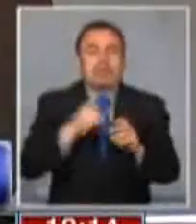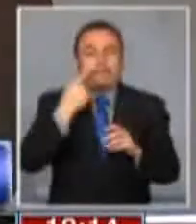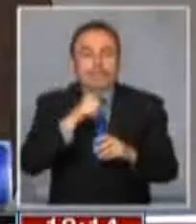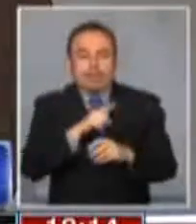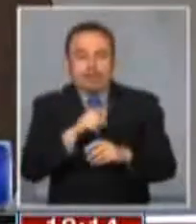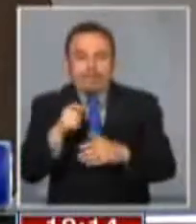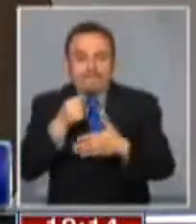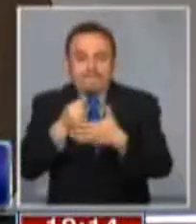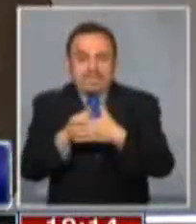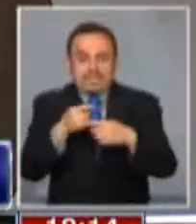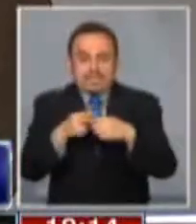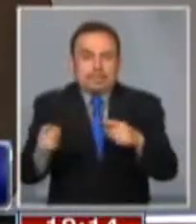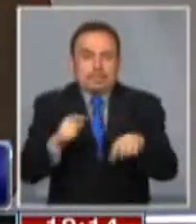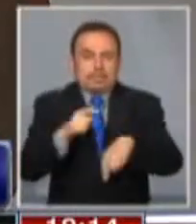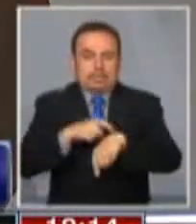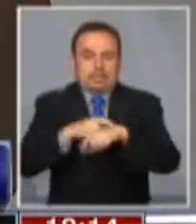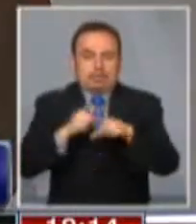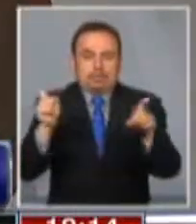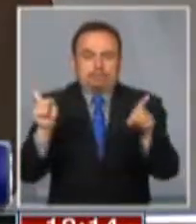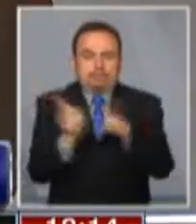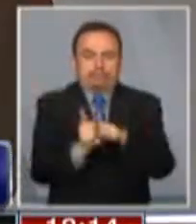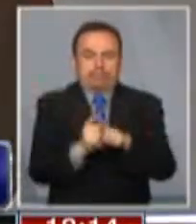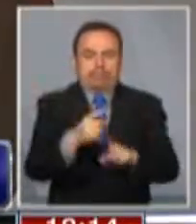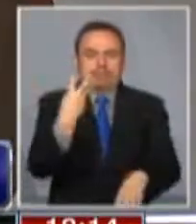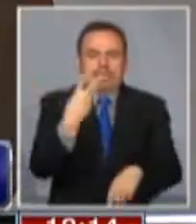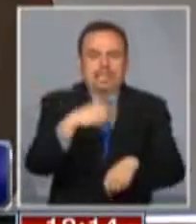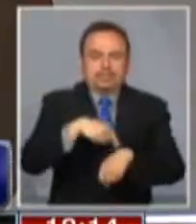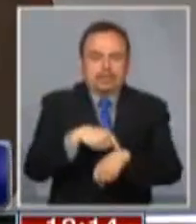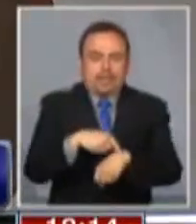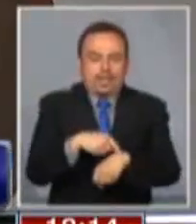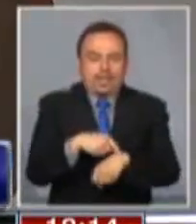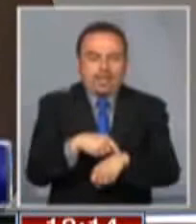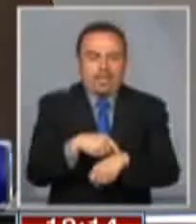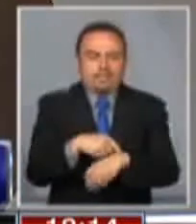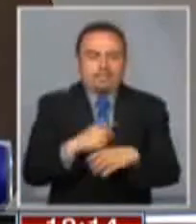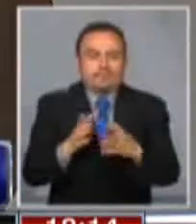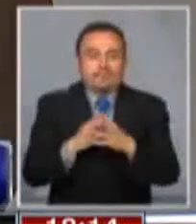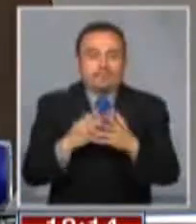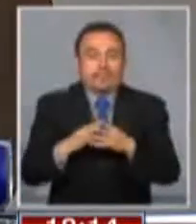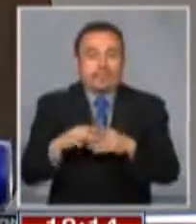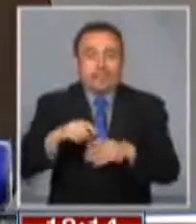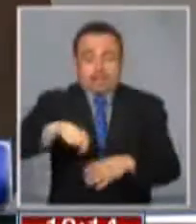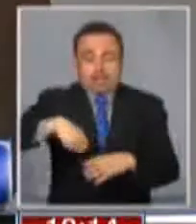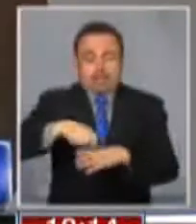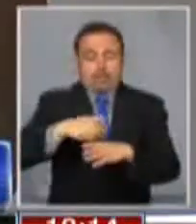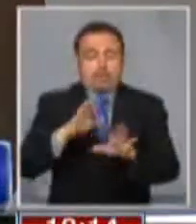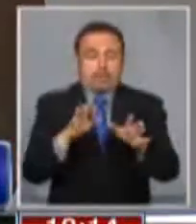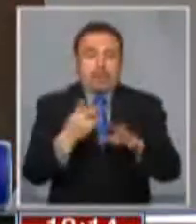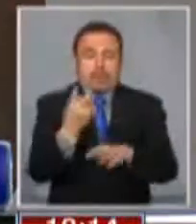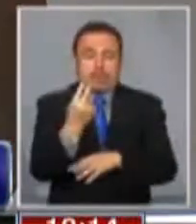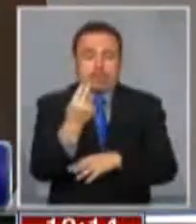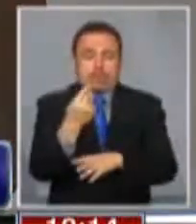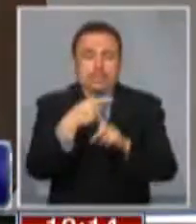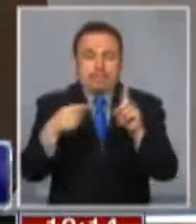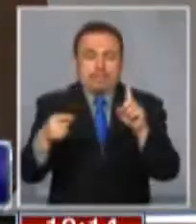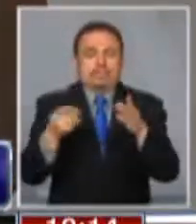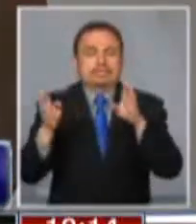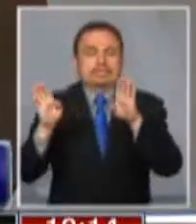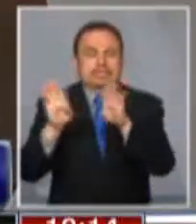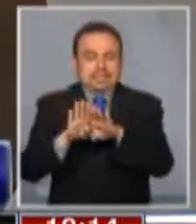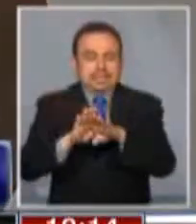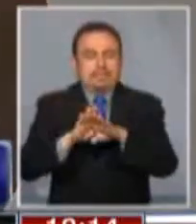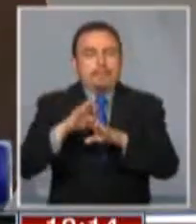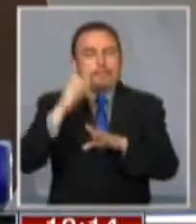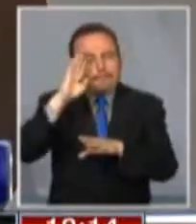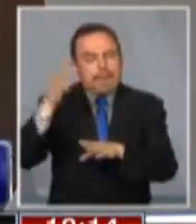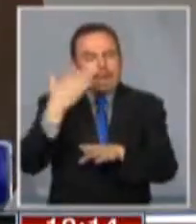dramático porque nos han acortado los horarios en 3 horas. Y más aún, nosotros tenemos que cerrar las cocinas a las 2:30 de la noche para poder